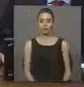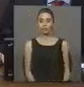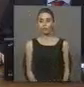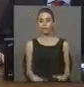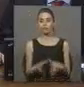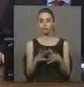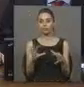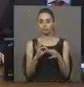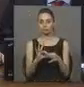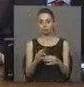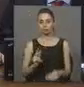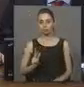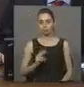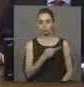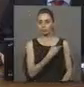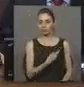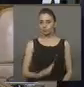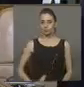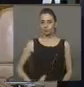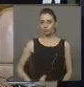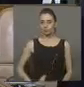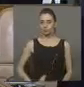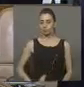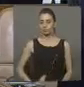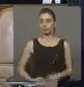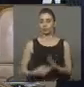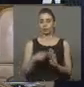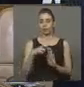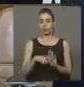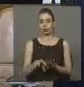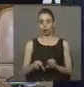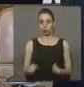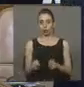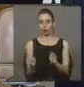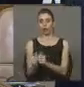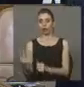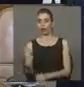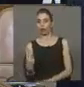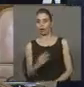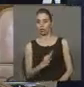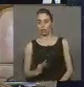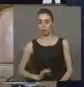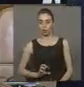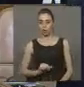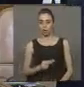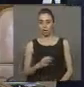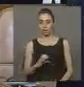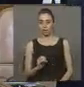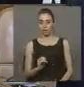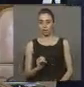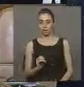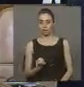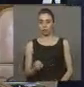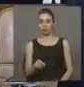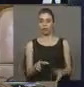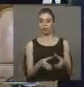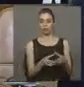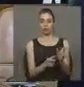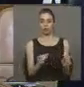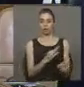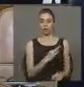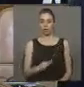Muchas gracias, señor presidente. Hemos presentado este proyecto de acuerdo con la diputada Clemira Pacheco y con un equipo de